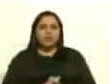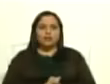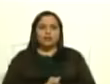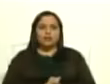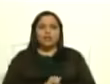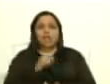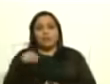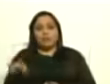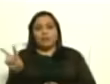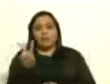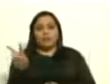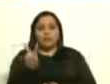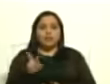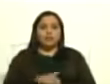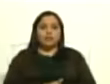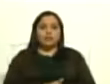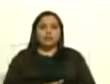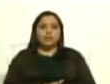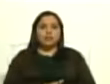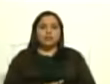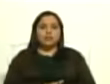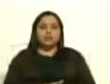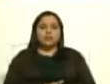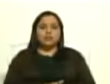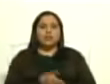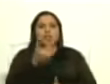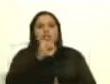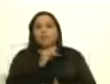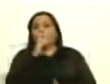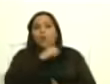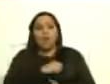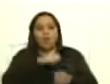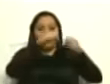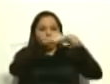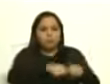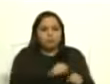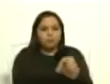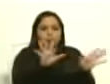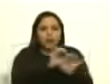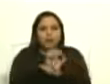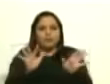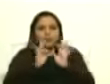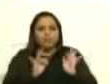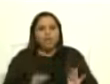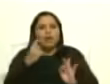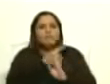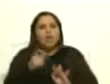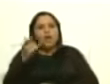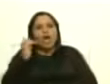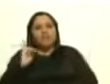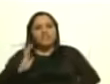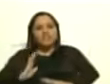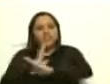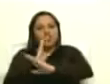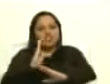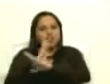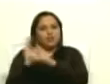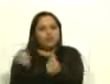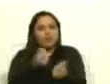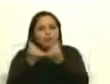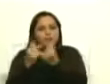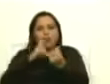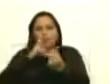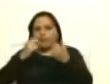de Venezuela, donde no han caído las bombas físicamente, pero ha caído la agresión económica de una manera